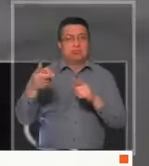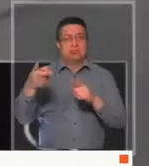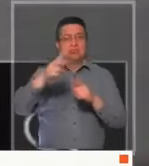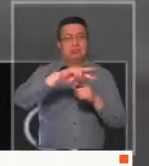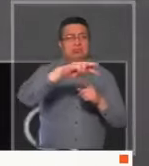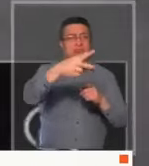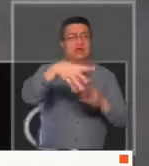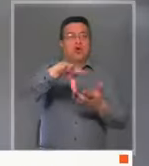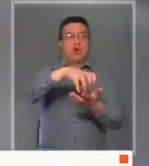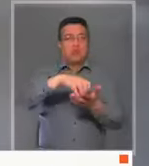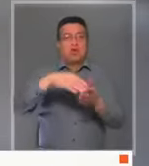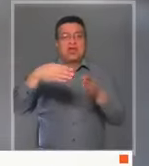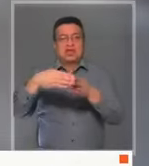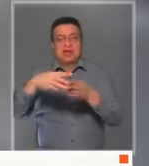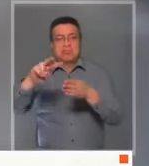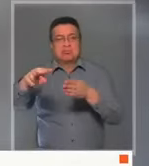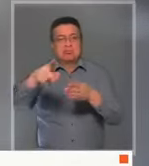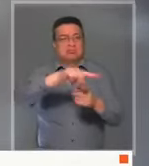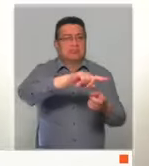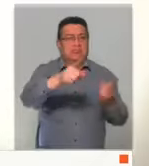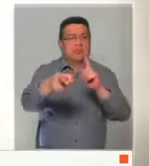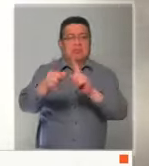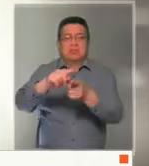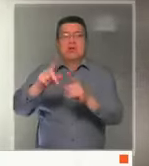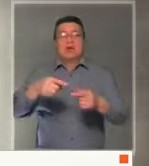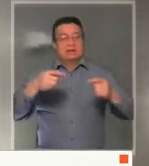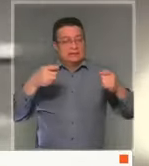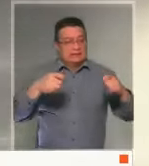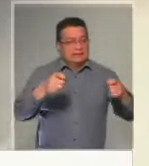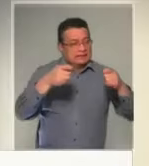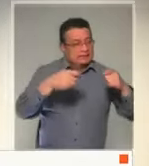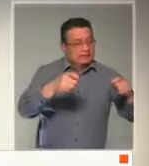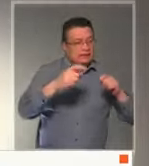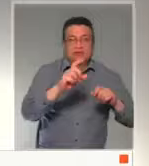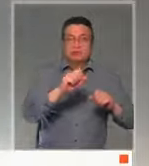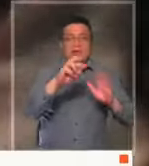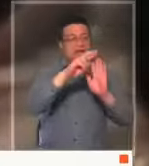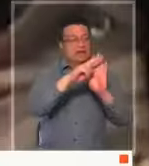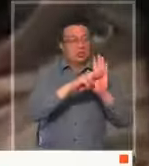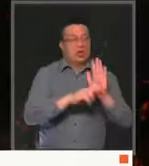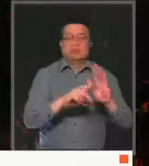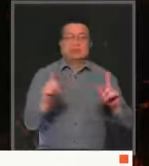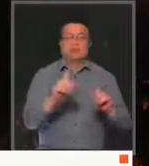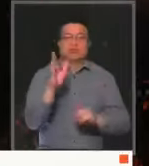comunas, varias esquinas, y que pese a los intentos no se ha podido regular.